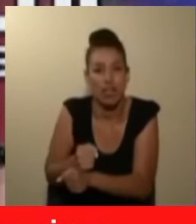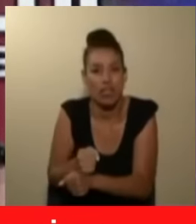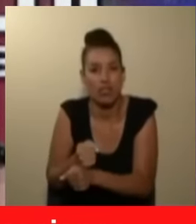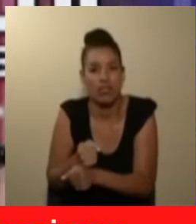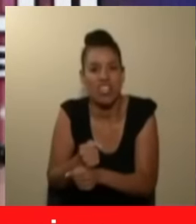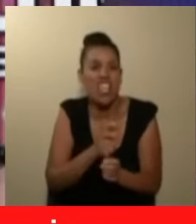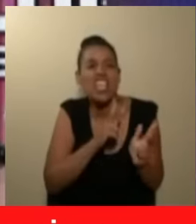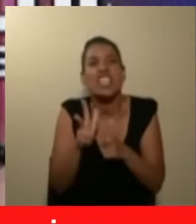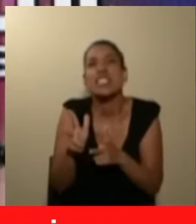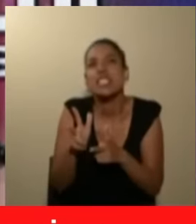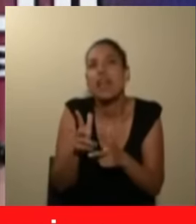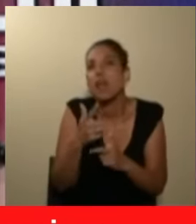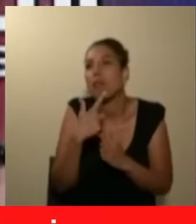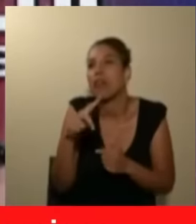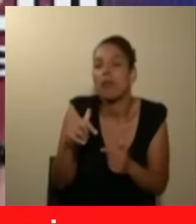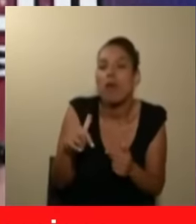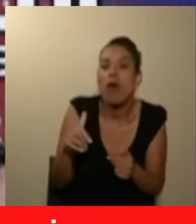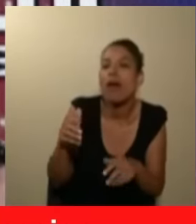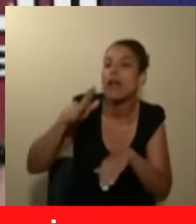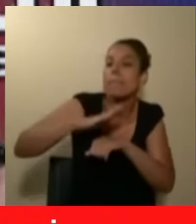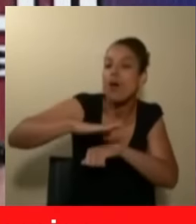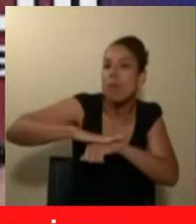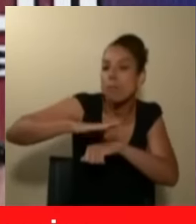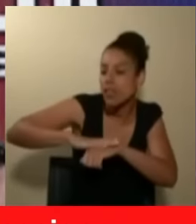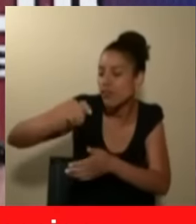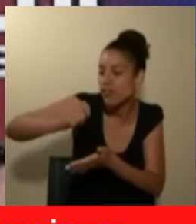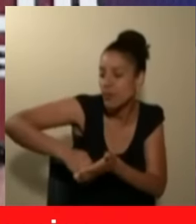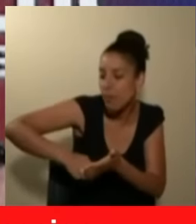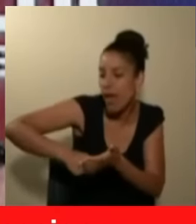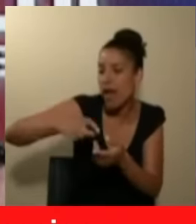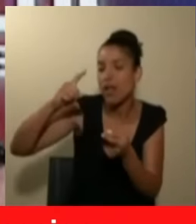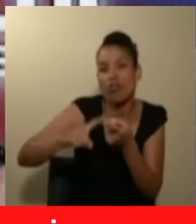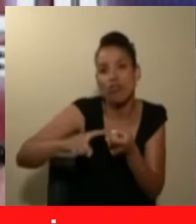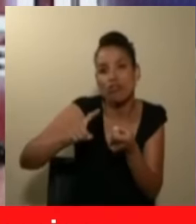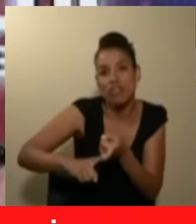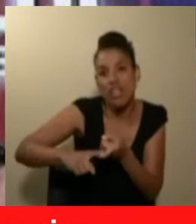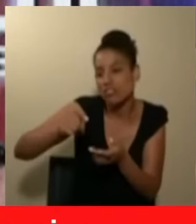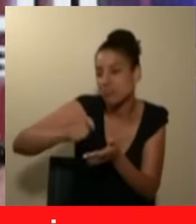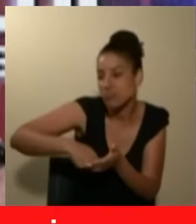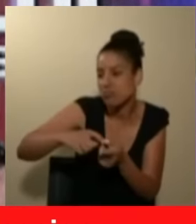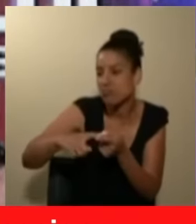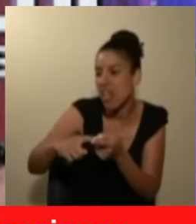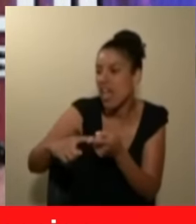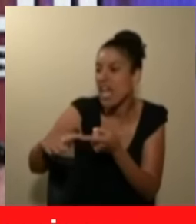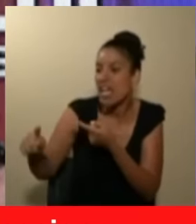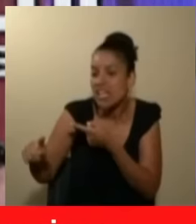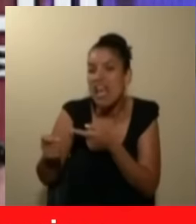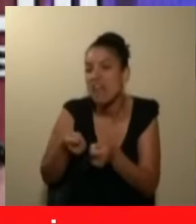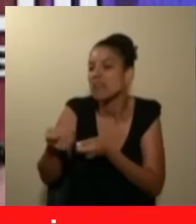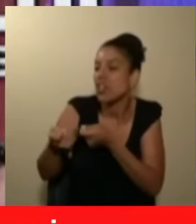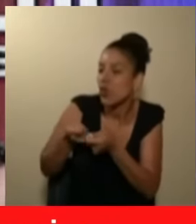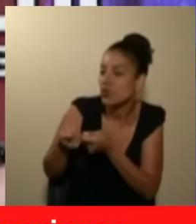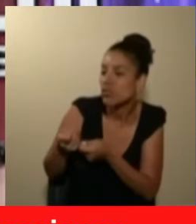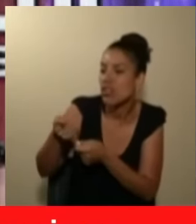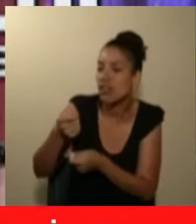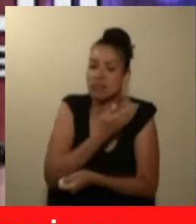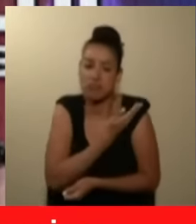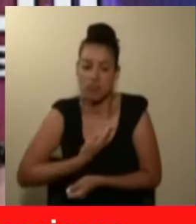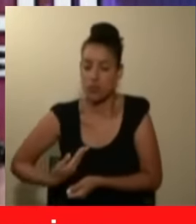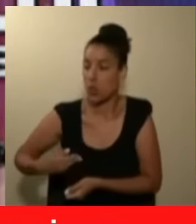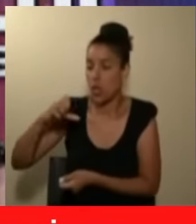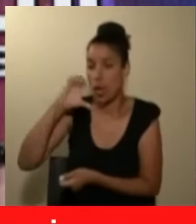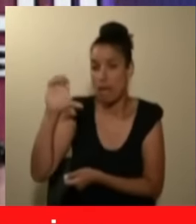momento de iniciar la relación laboral, que negocien libremente trabajador y empleador. ¿Cómo pagar?